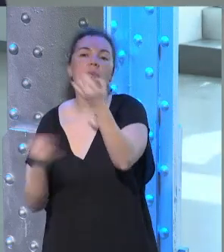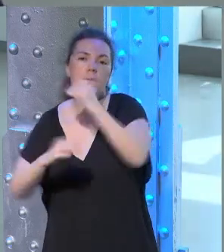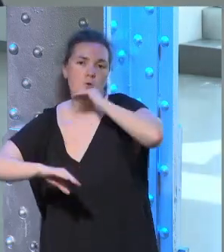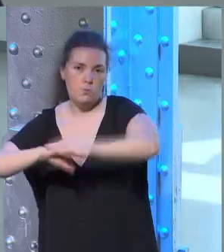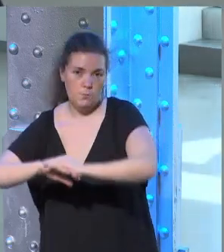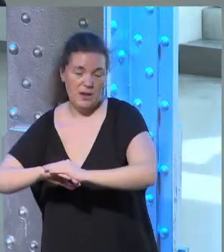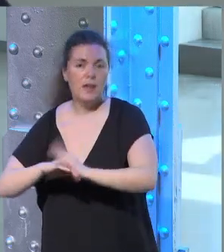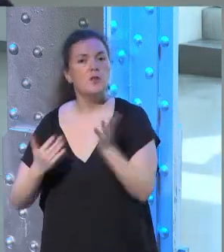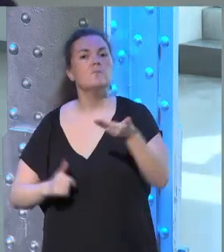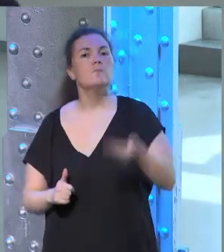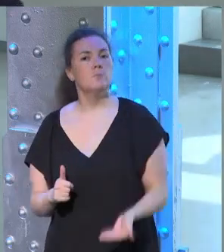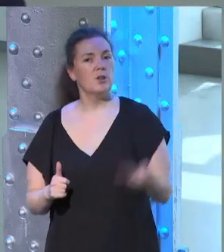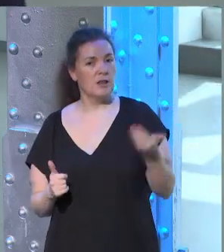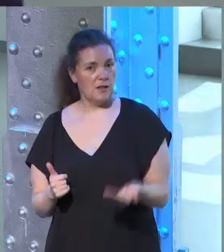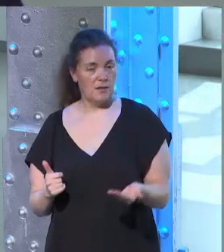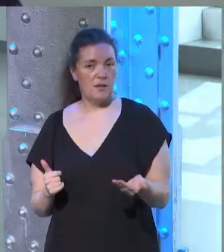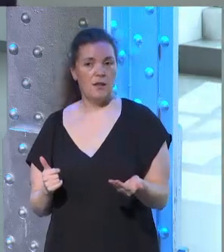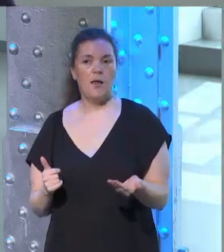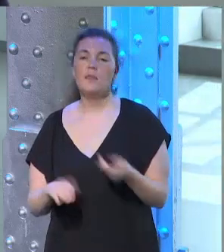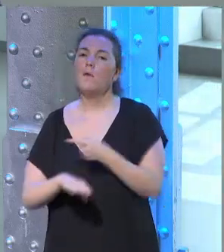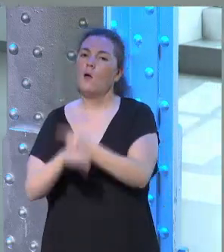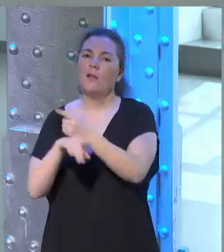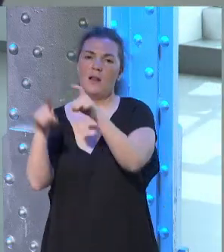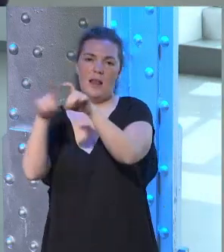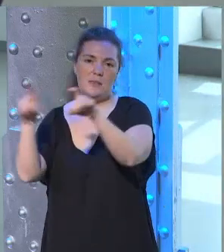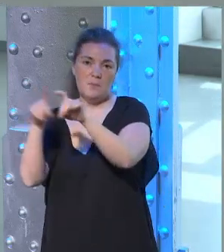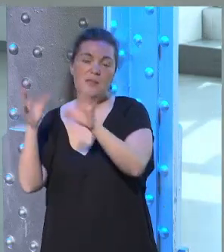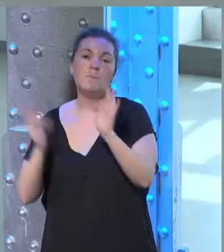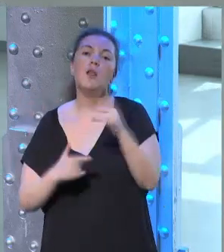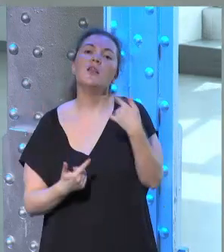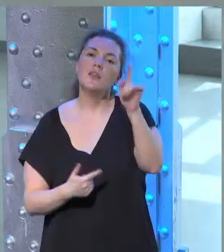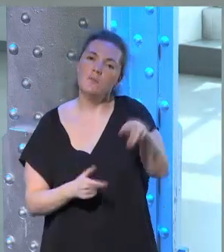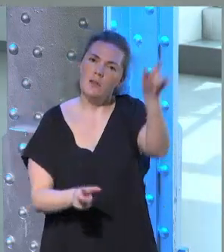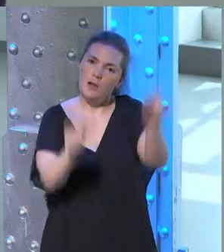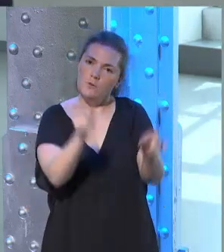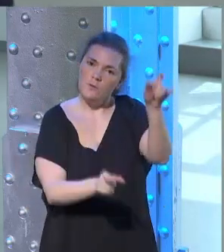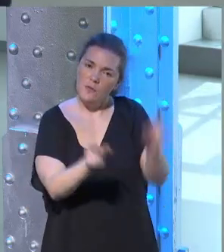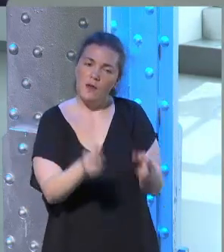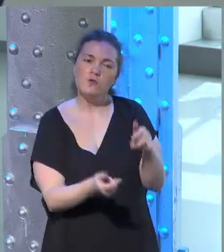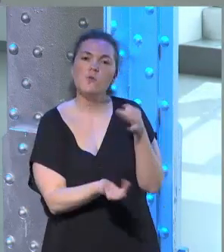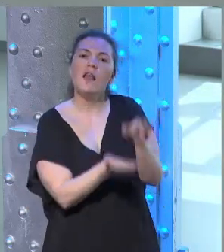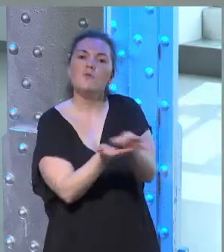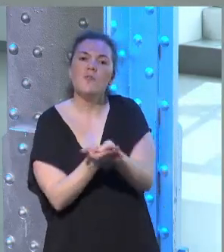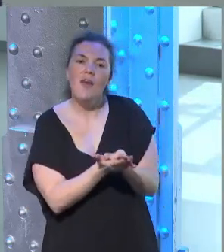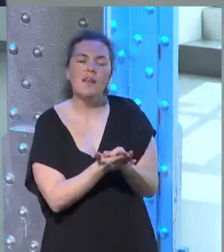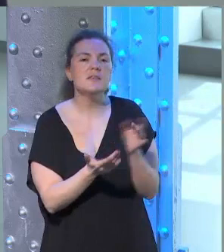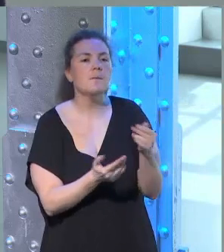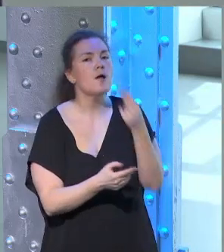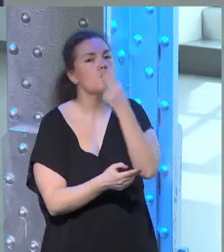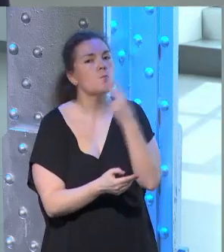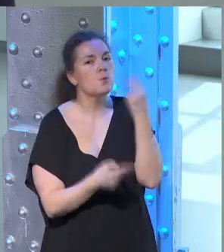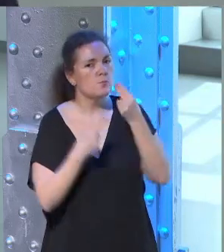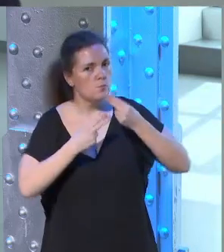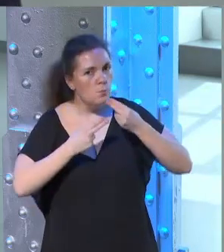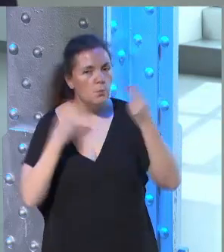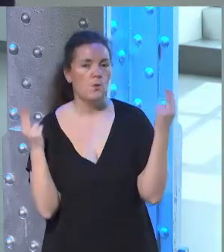es muy importante que se obligue a las empresas, pero a los ciudadanos, a las ciudades, a que haya compromisos